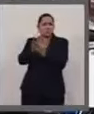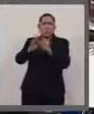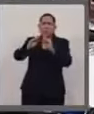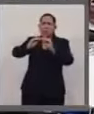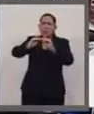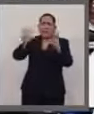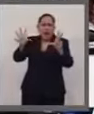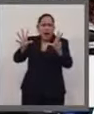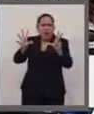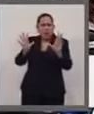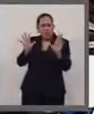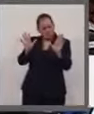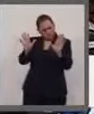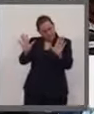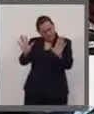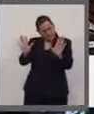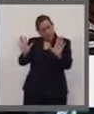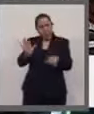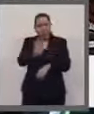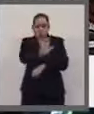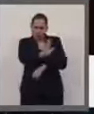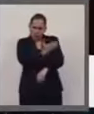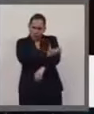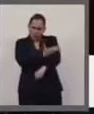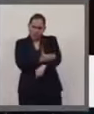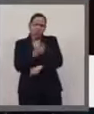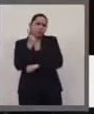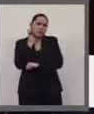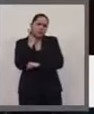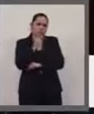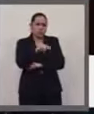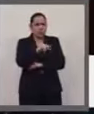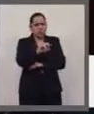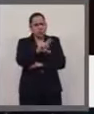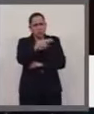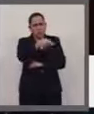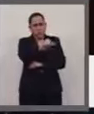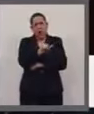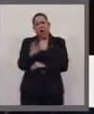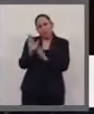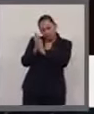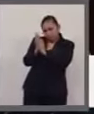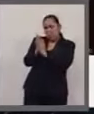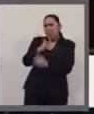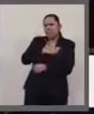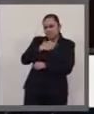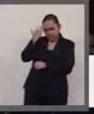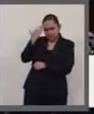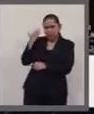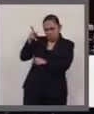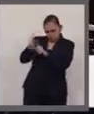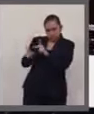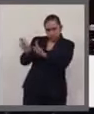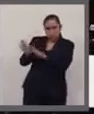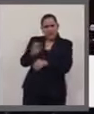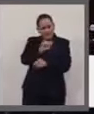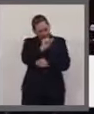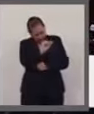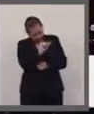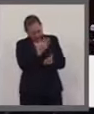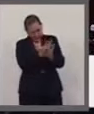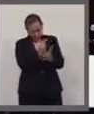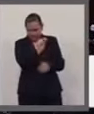Le pido que... Compañero diputado Fernández Noroña. Paren mi tiempo porque están interrumpiendo.